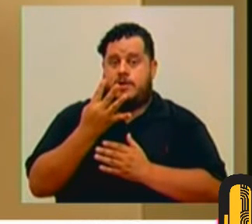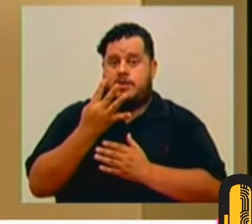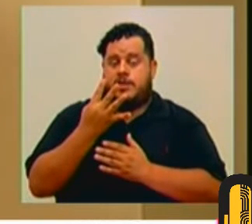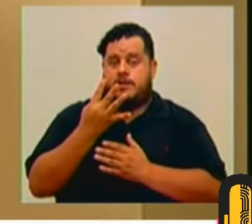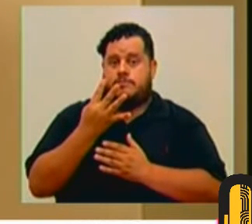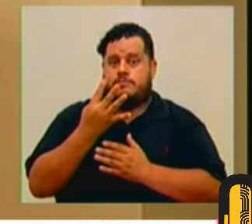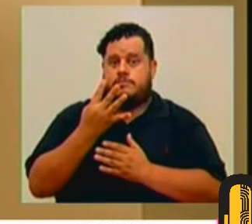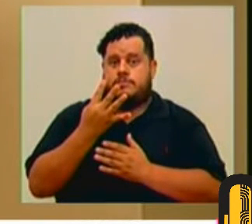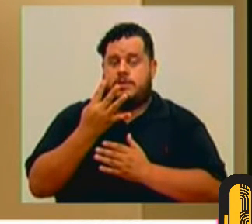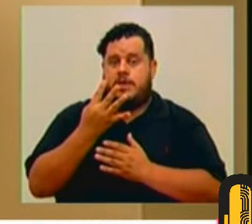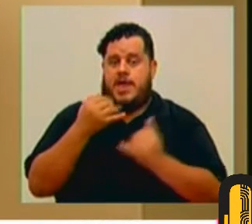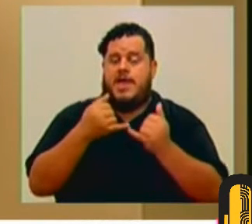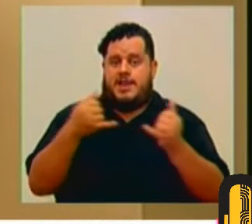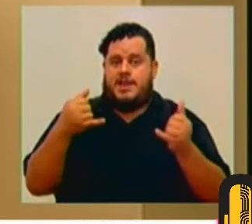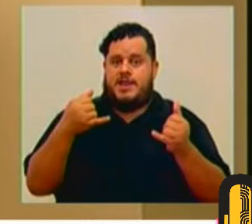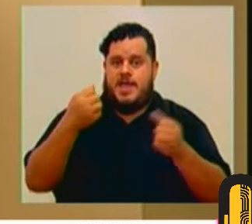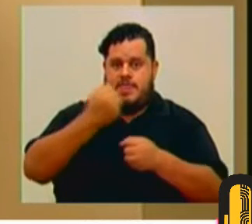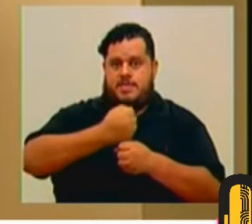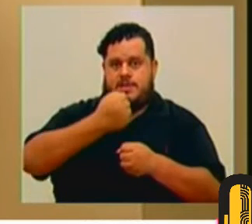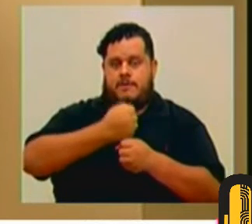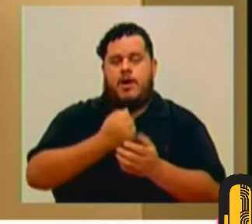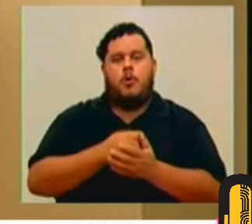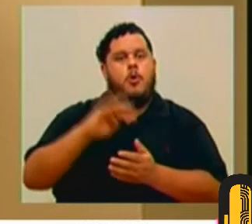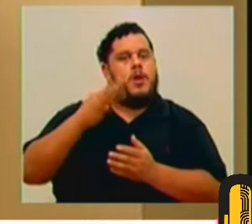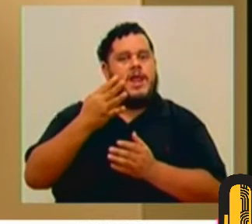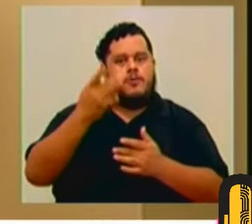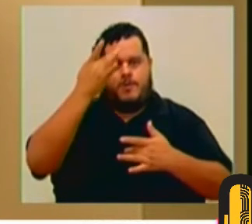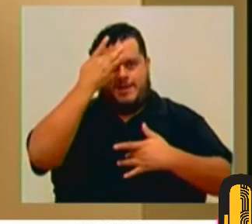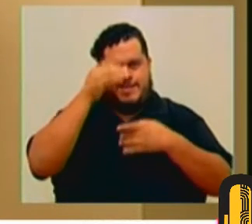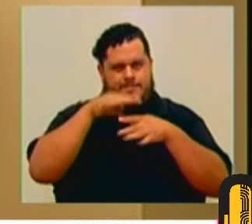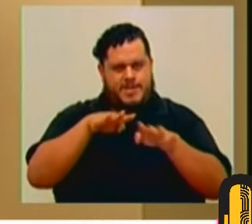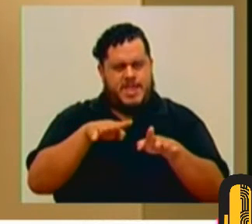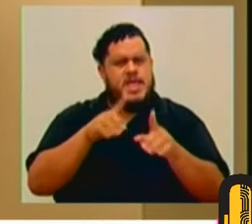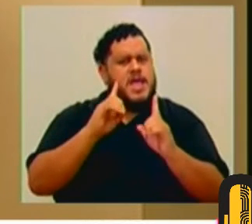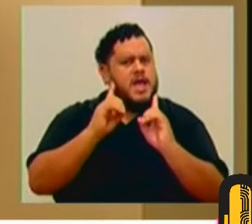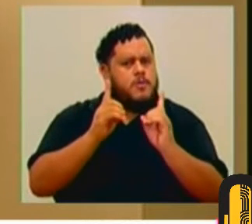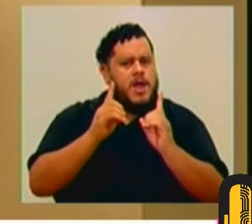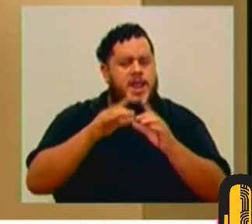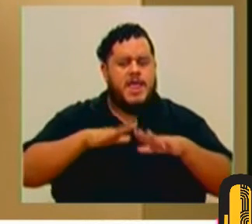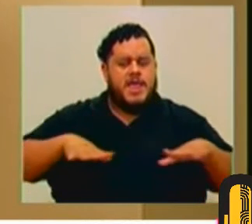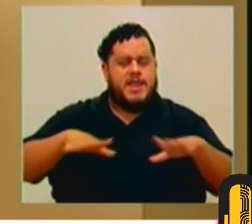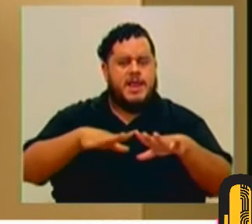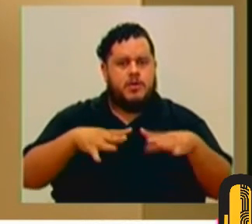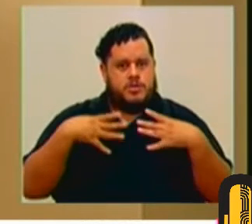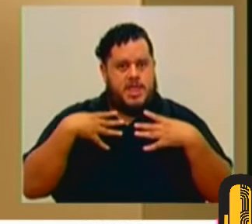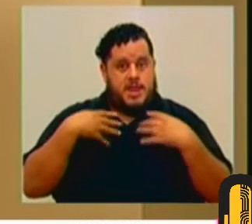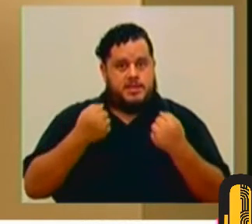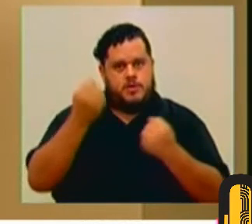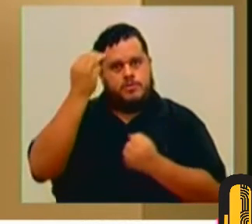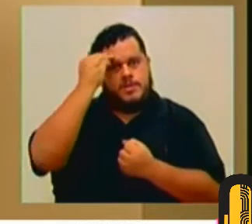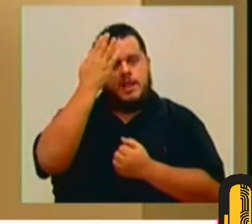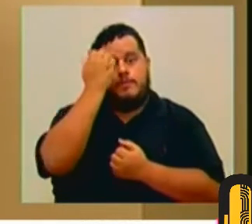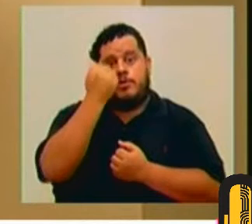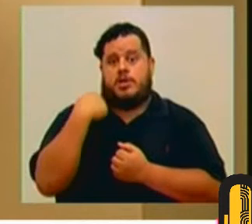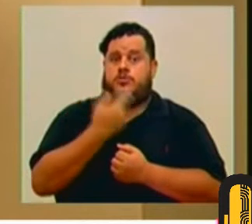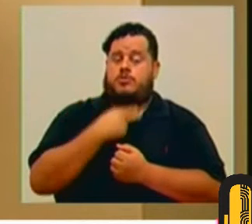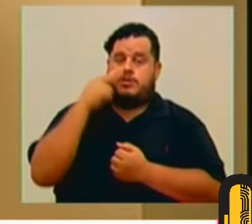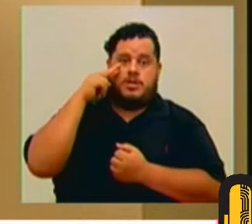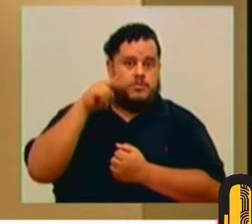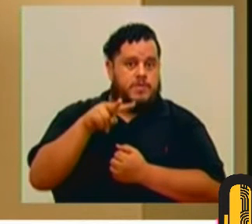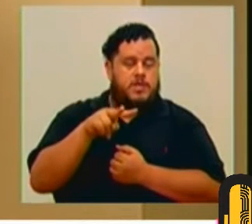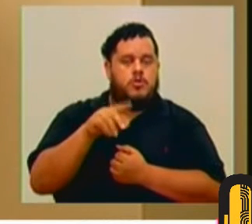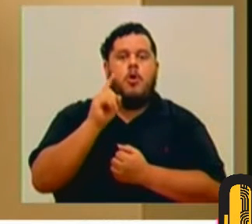la cuarta línea de trabajo, la cuarta pandemia, que es en el campo de la salud mental, porque estamos viendo